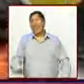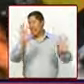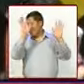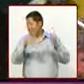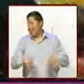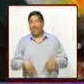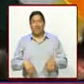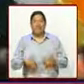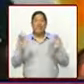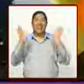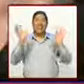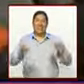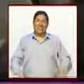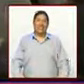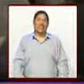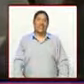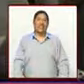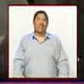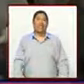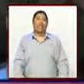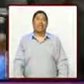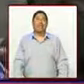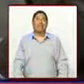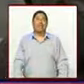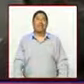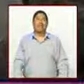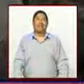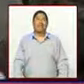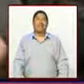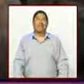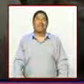Bueno, ya nos vamos.